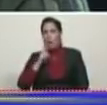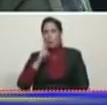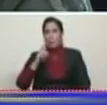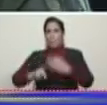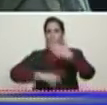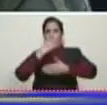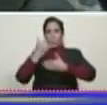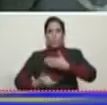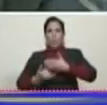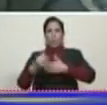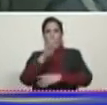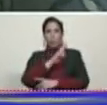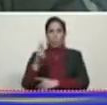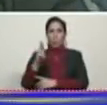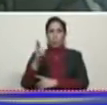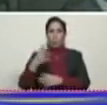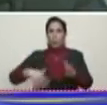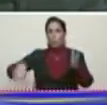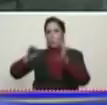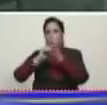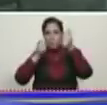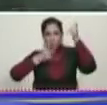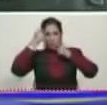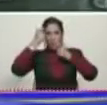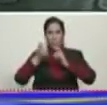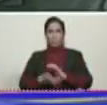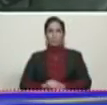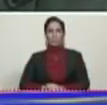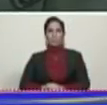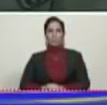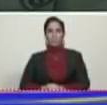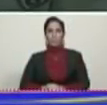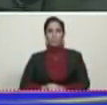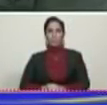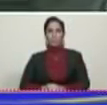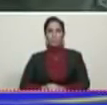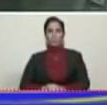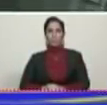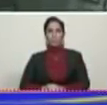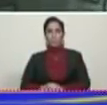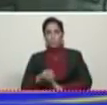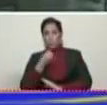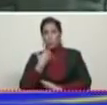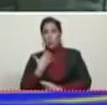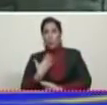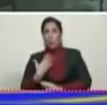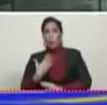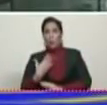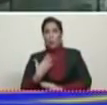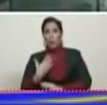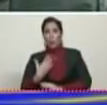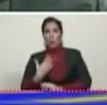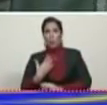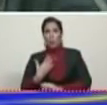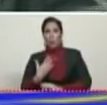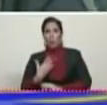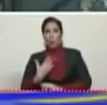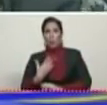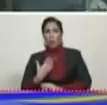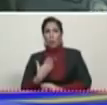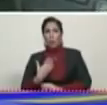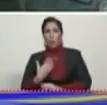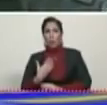Bolívar, retomadas por el comandante Hugo Chávez. Así que nos mueve, mi comandante en jefe, nos mueve